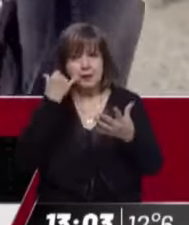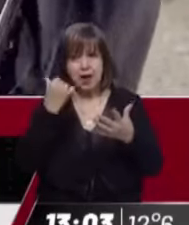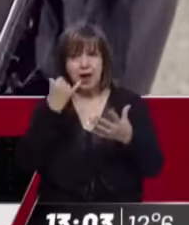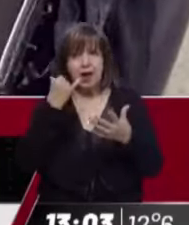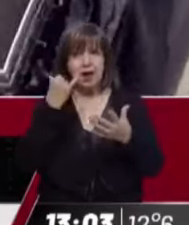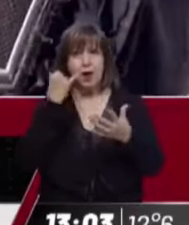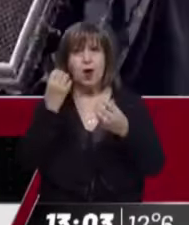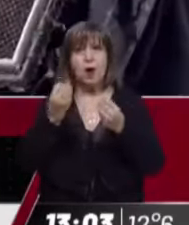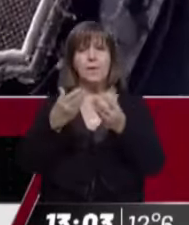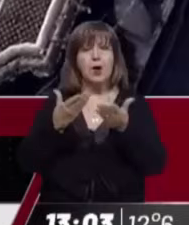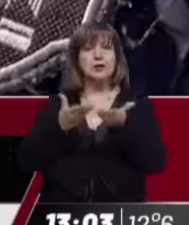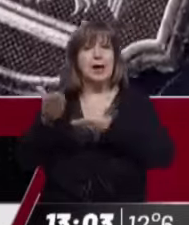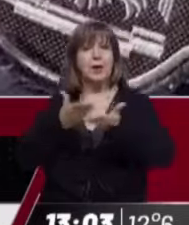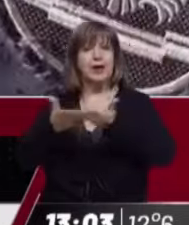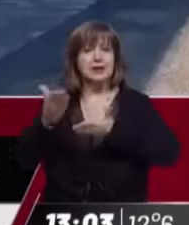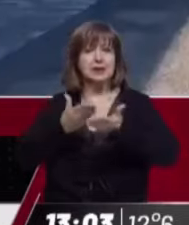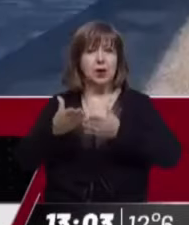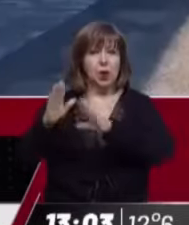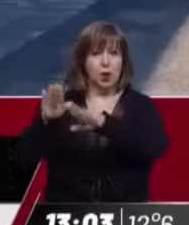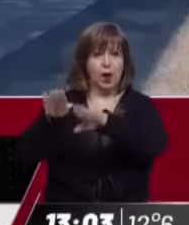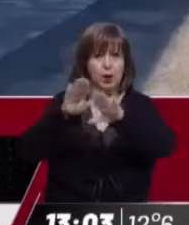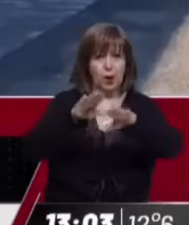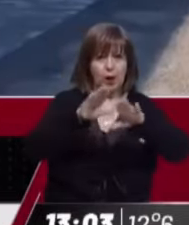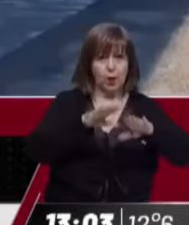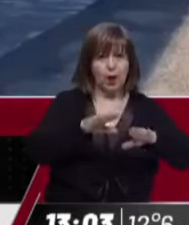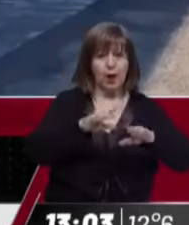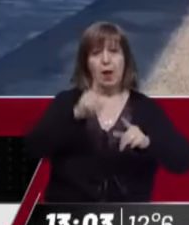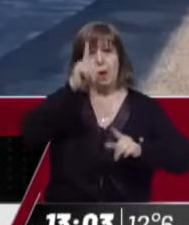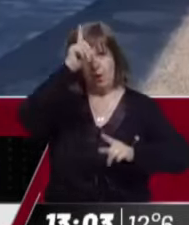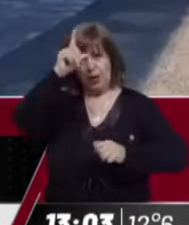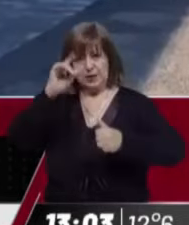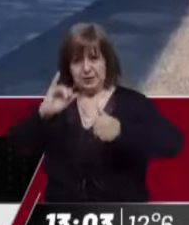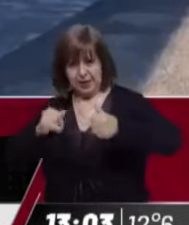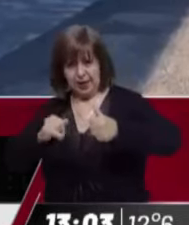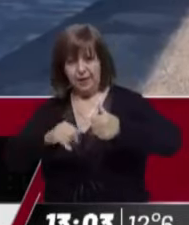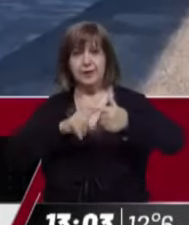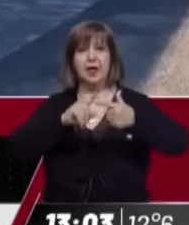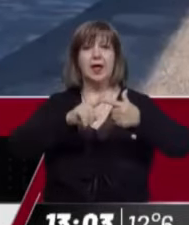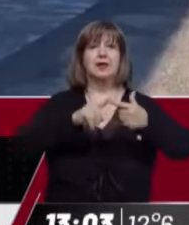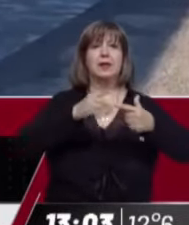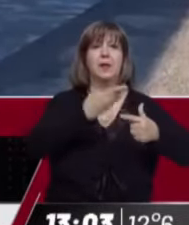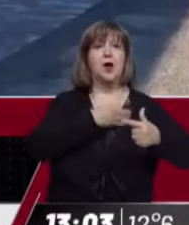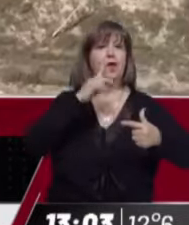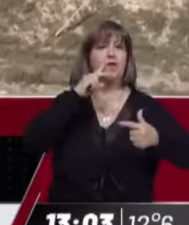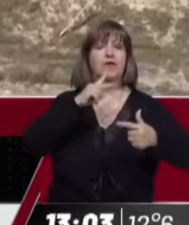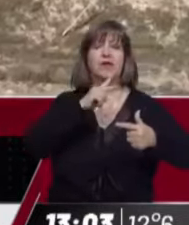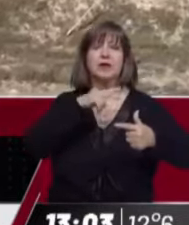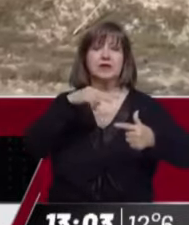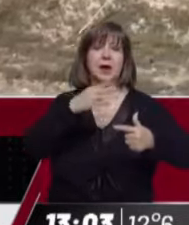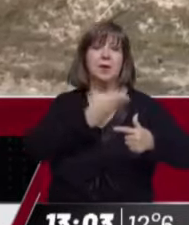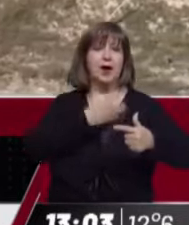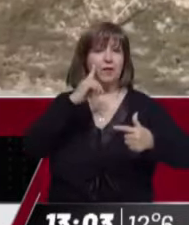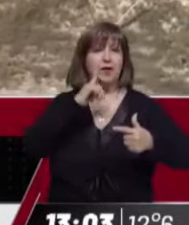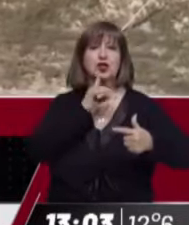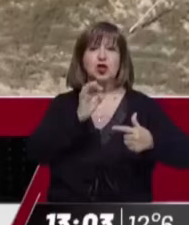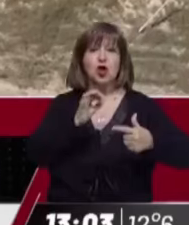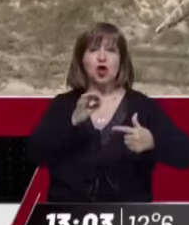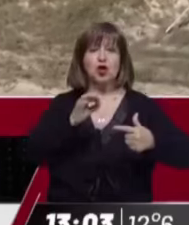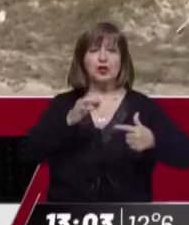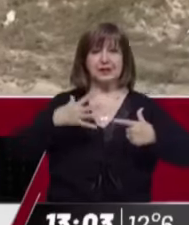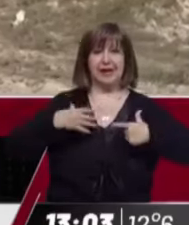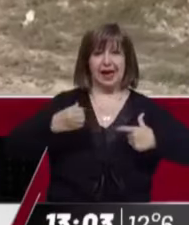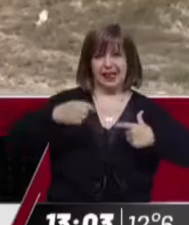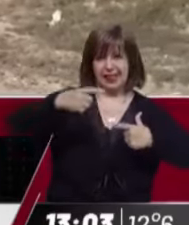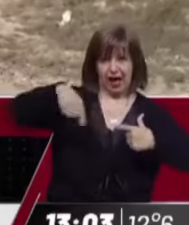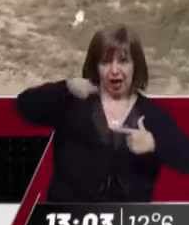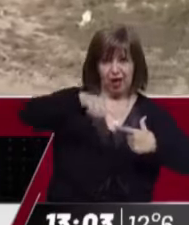unifiquemos los servicios que prestamos en el lugar, es decir, no solo la policía, sino también los fitosanitarios que prestamos en cada uno de los